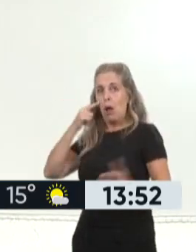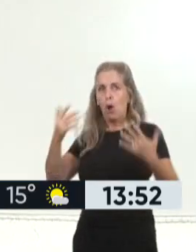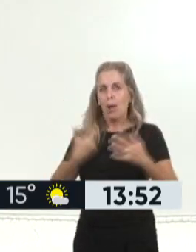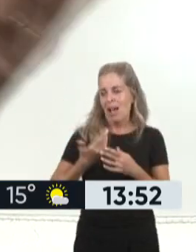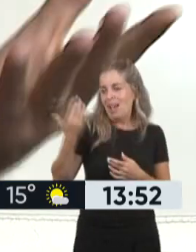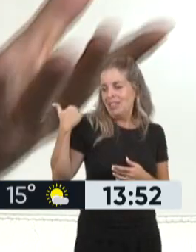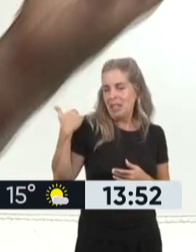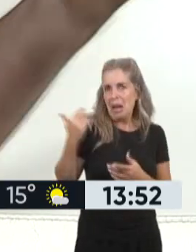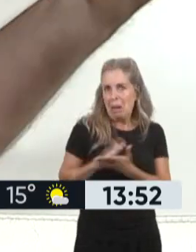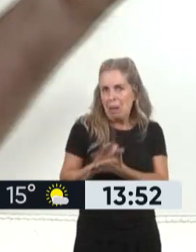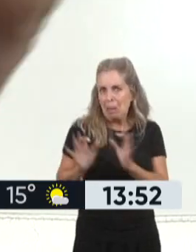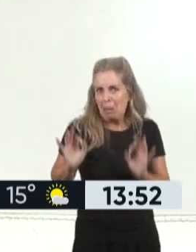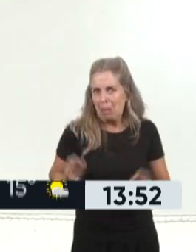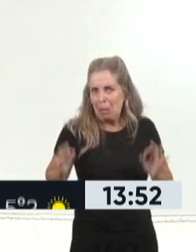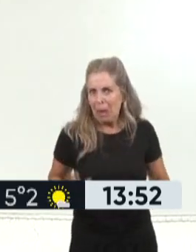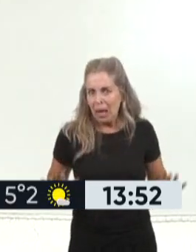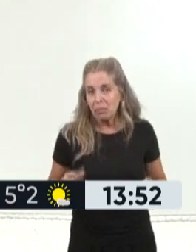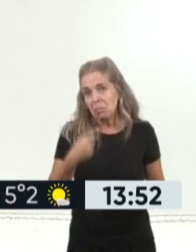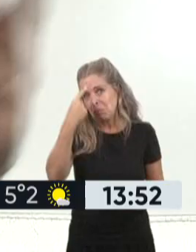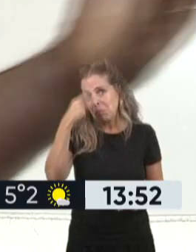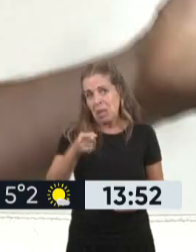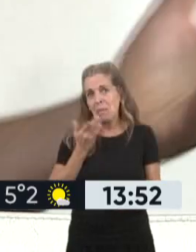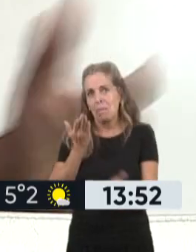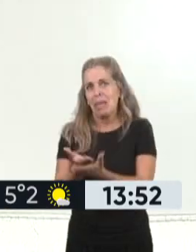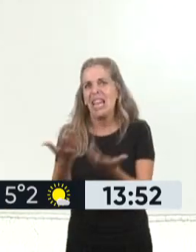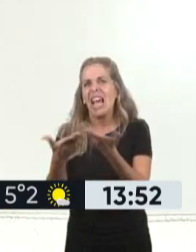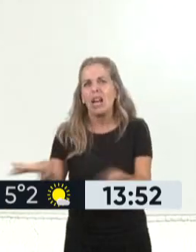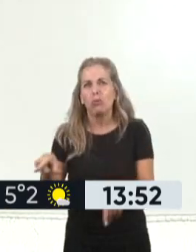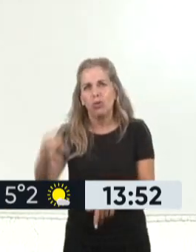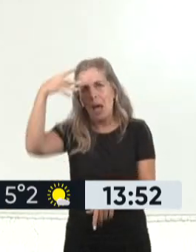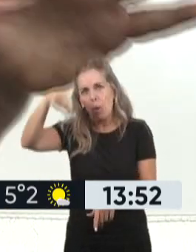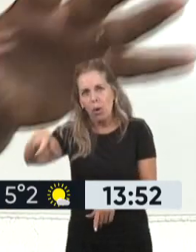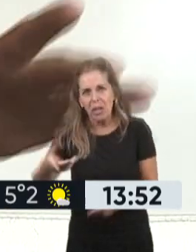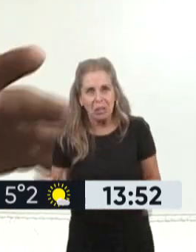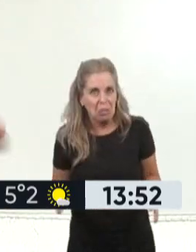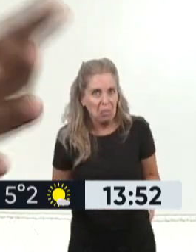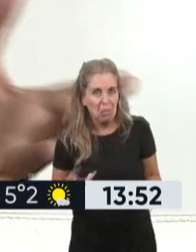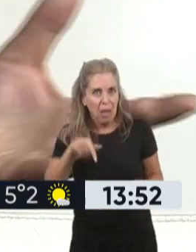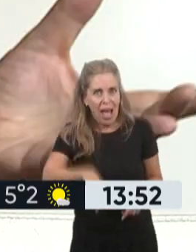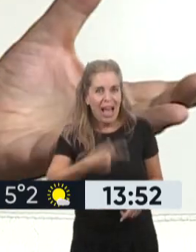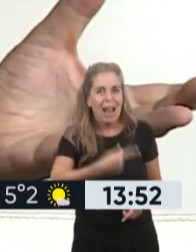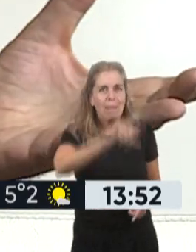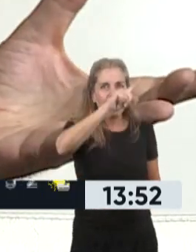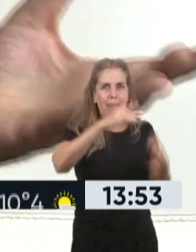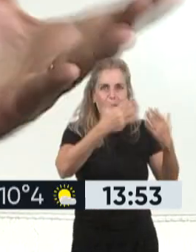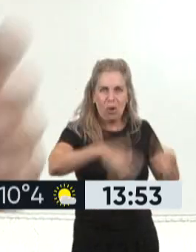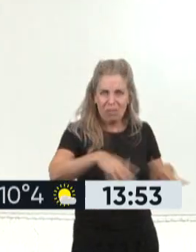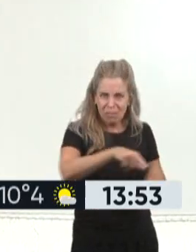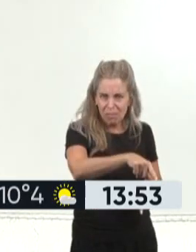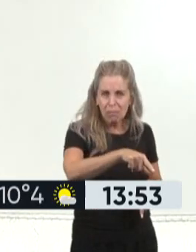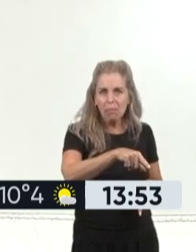porque entiendo que hubo una reunión importante aquí en el primer piso en la que intervinieron, no sé por qué, porque está prohibido por la Ley de Seguridad